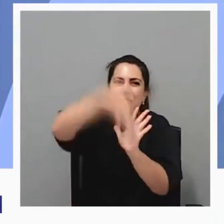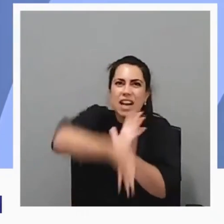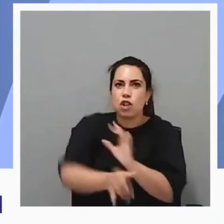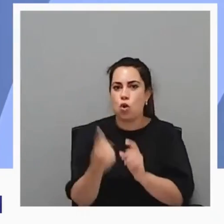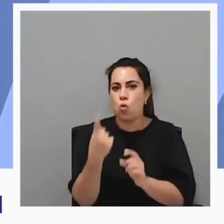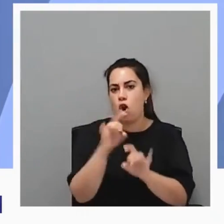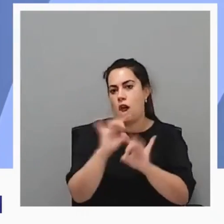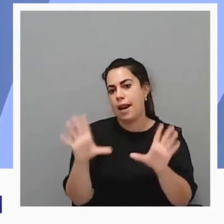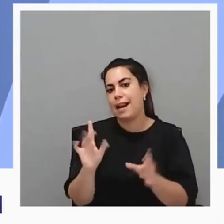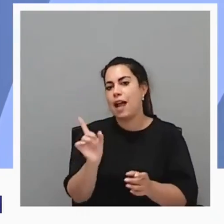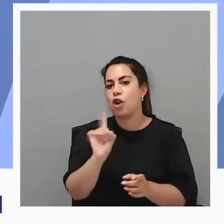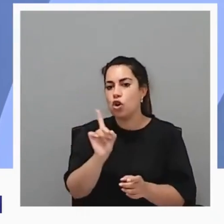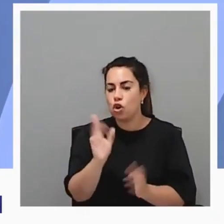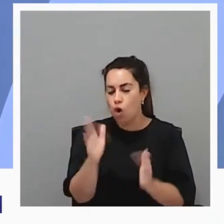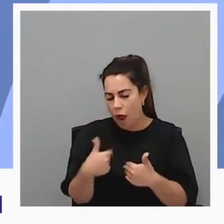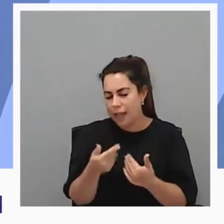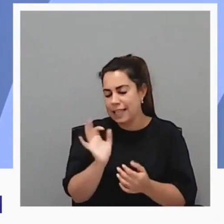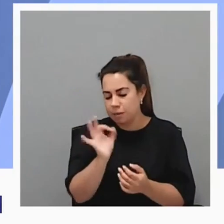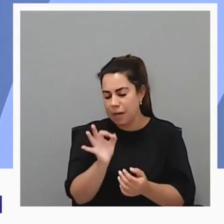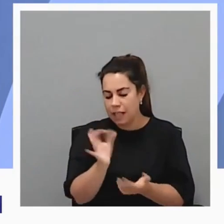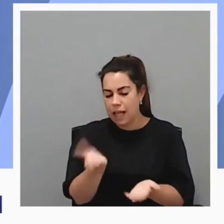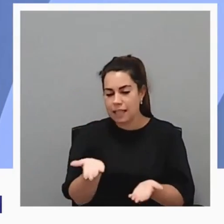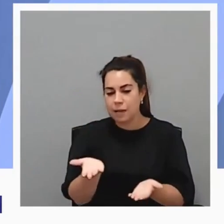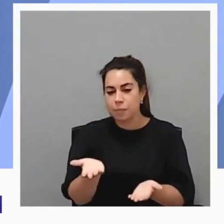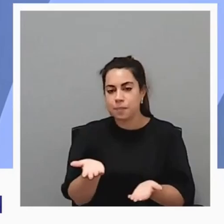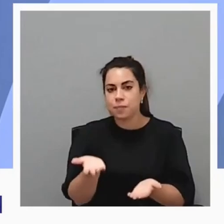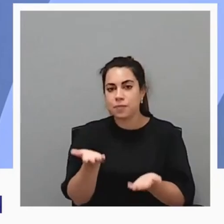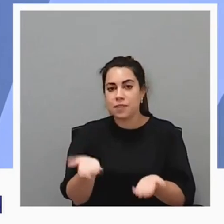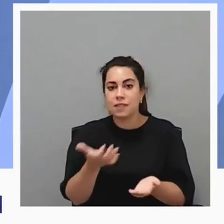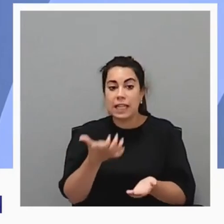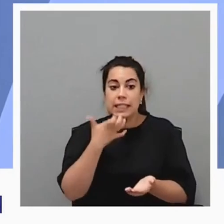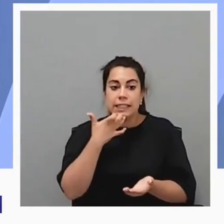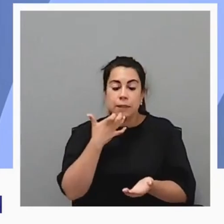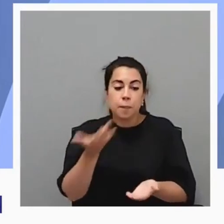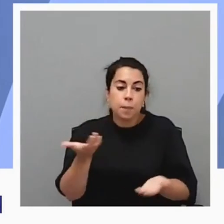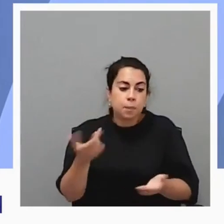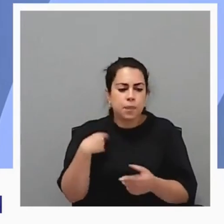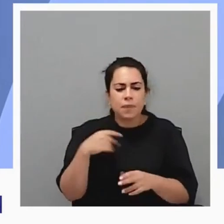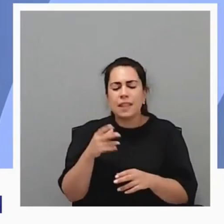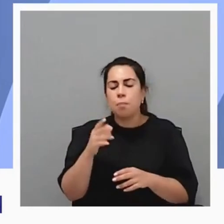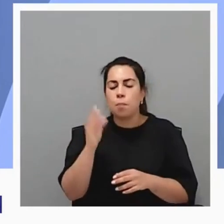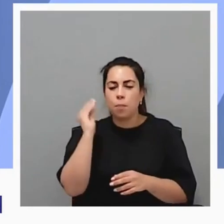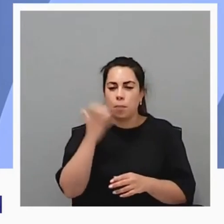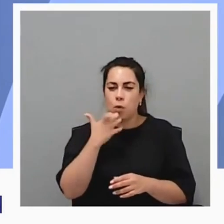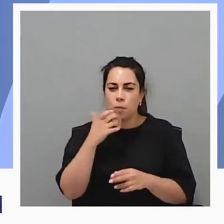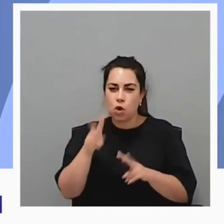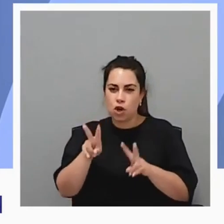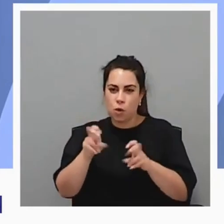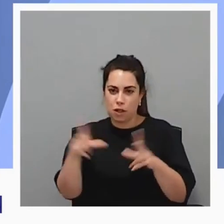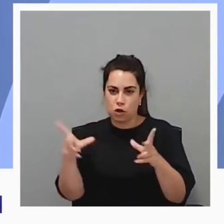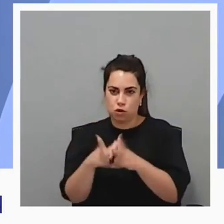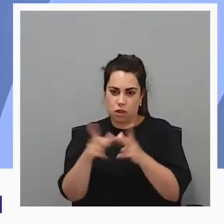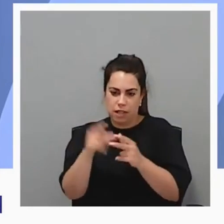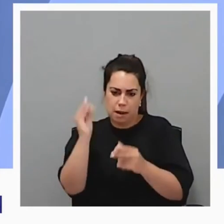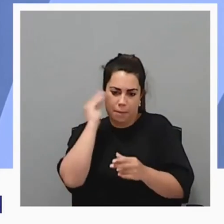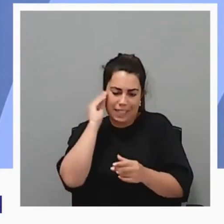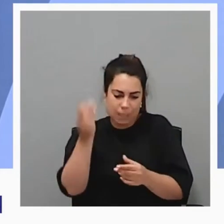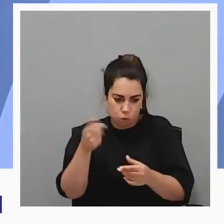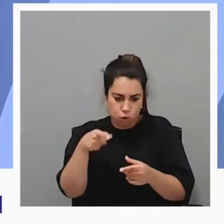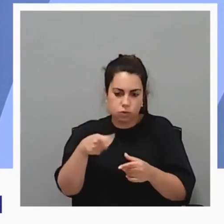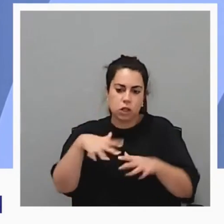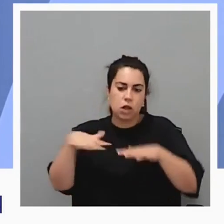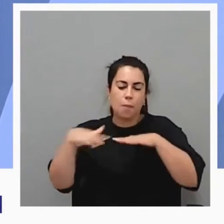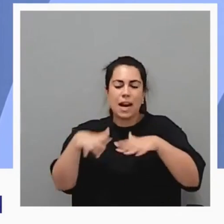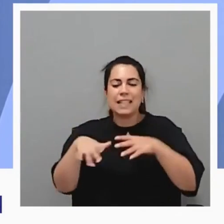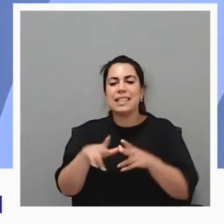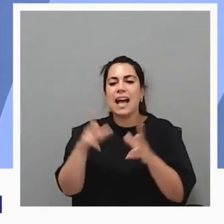desacuerdo, tal como yo la veo, ¿no? Si asumimos que la innovación social es una práctica colectiva